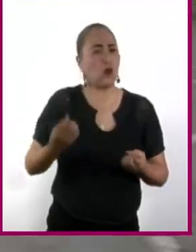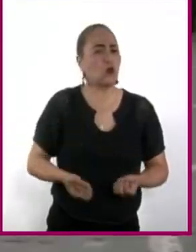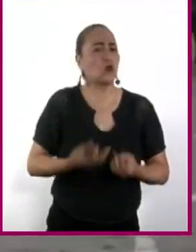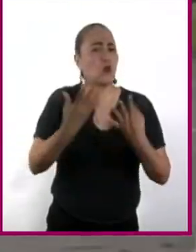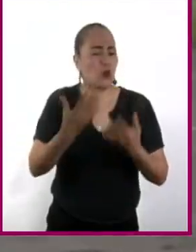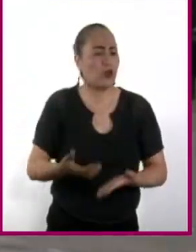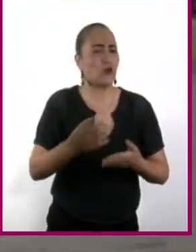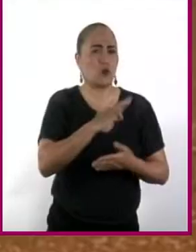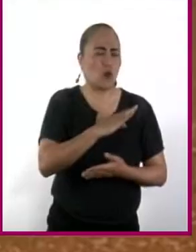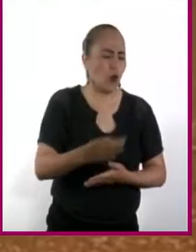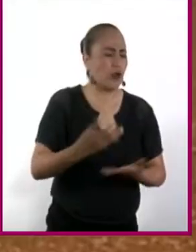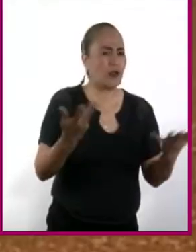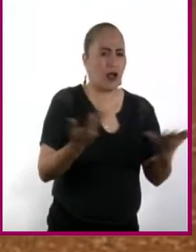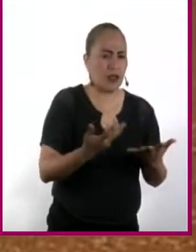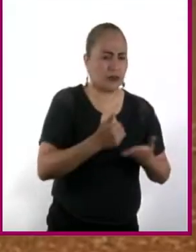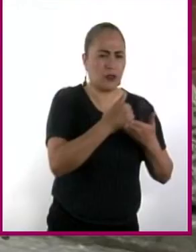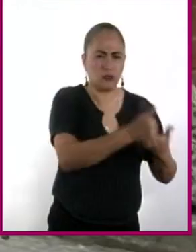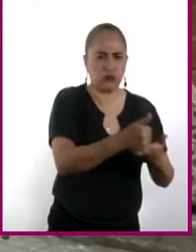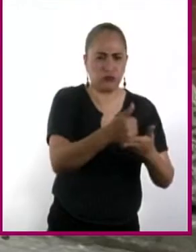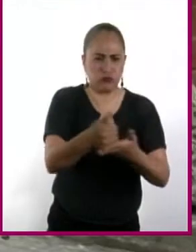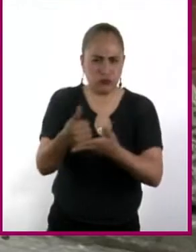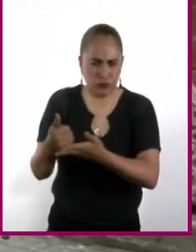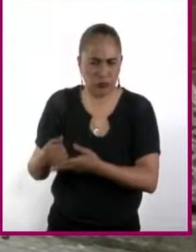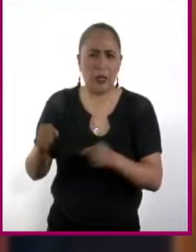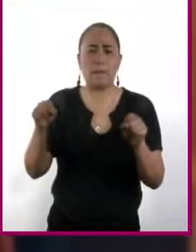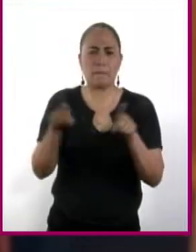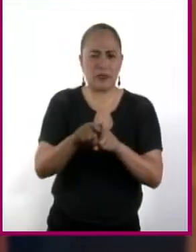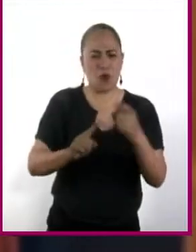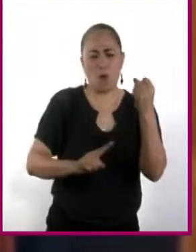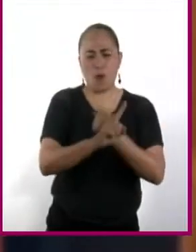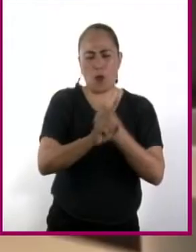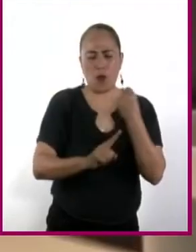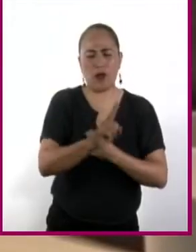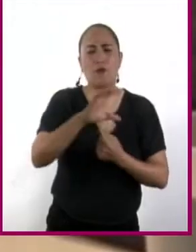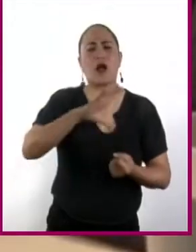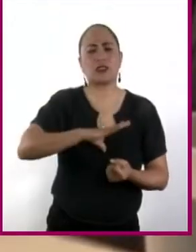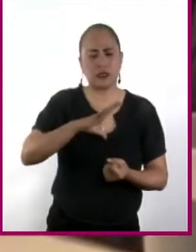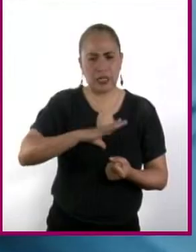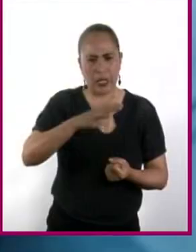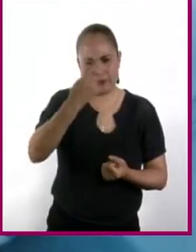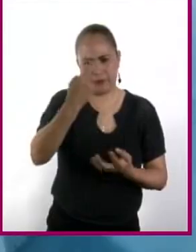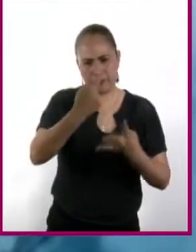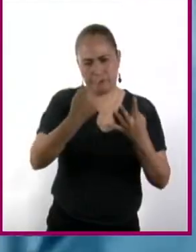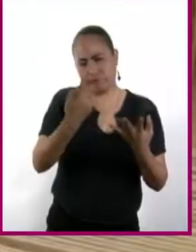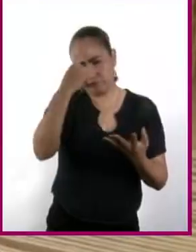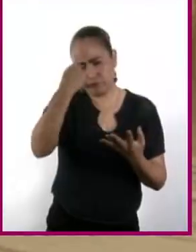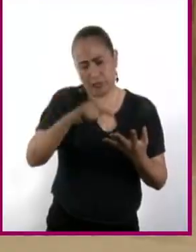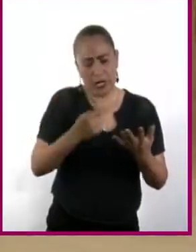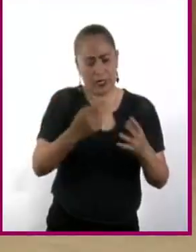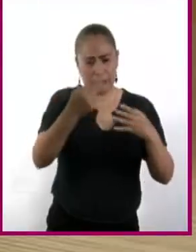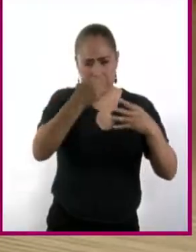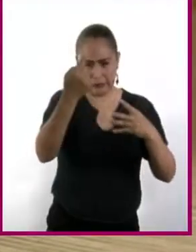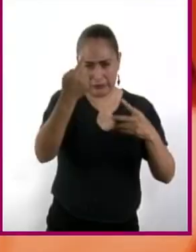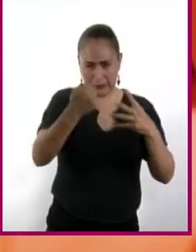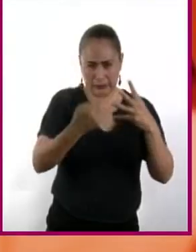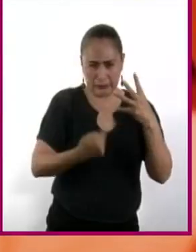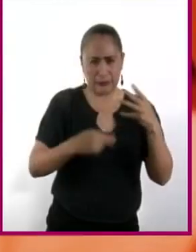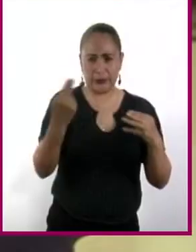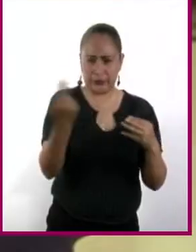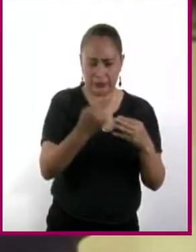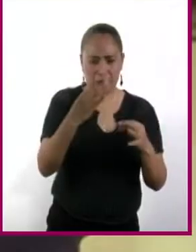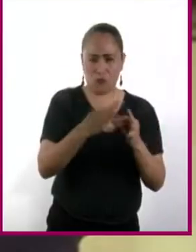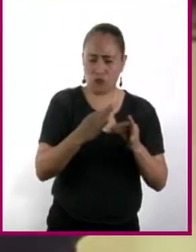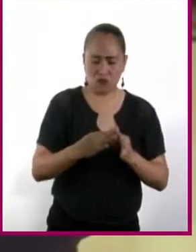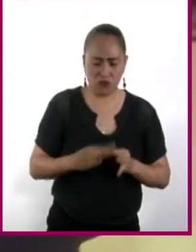de oportunidades y visibilizar algunos retos que enfrentan para satisfacer sus necesidades y ejercer plenamente